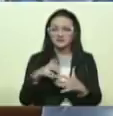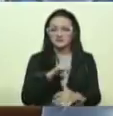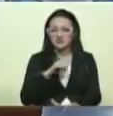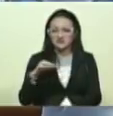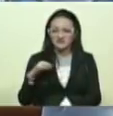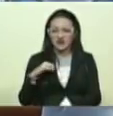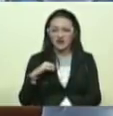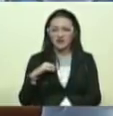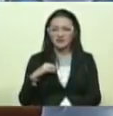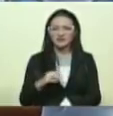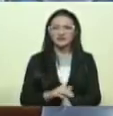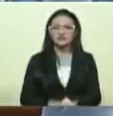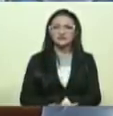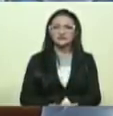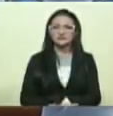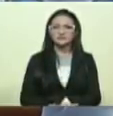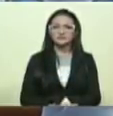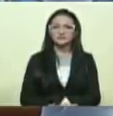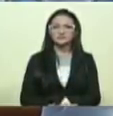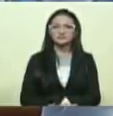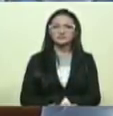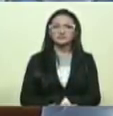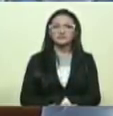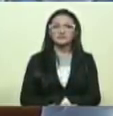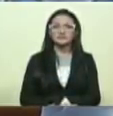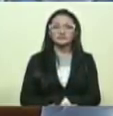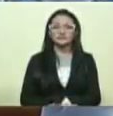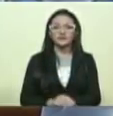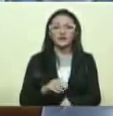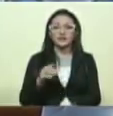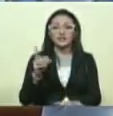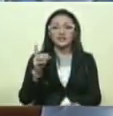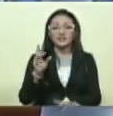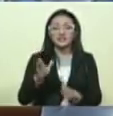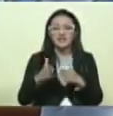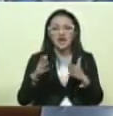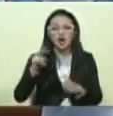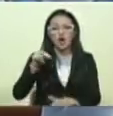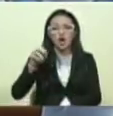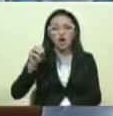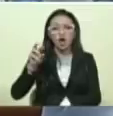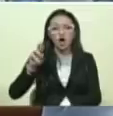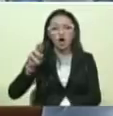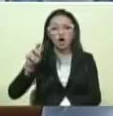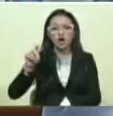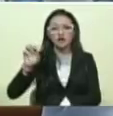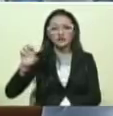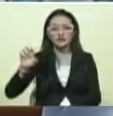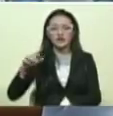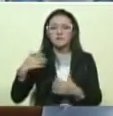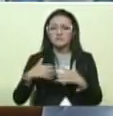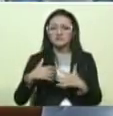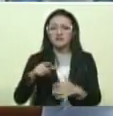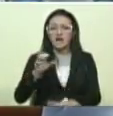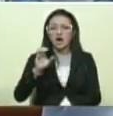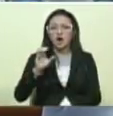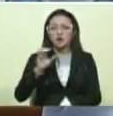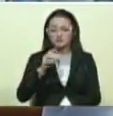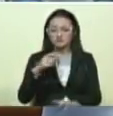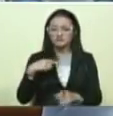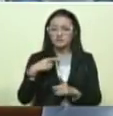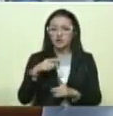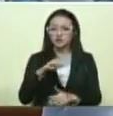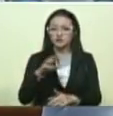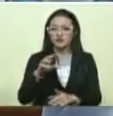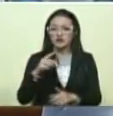conglomerado Cuférrica. Diario El Norte, perteneciente al conglomerado empresarial Cuférrica.